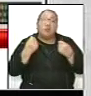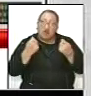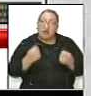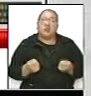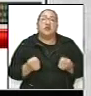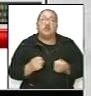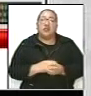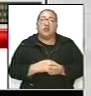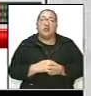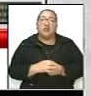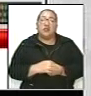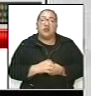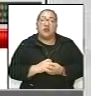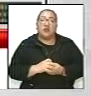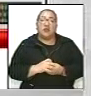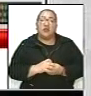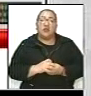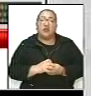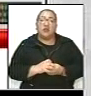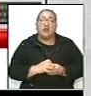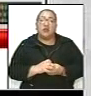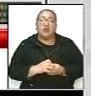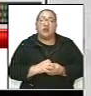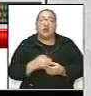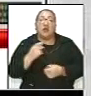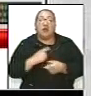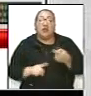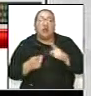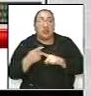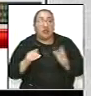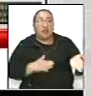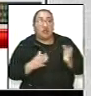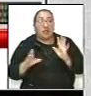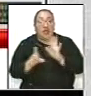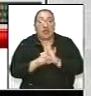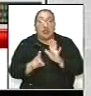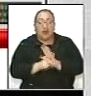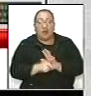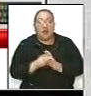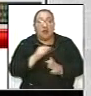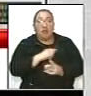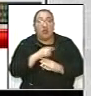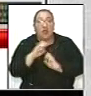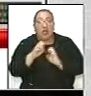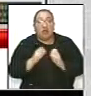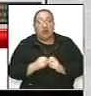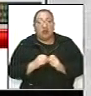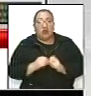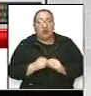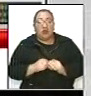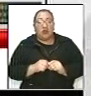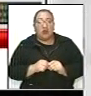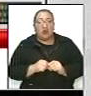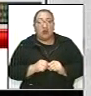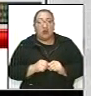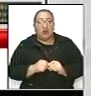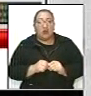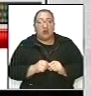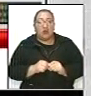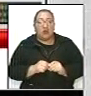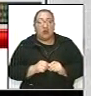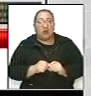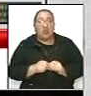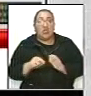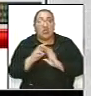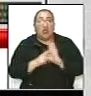insistir y seguir trabajando para que desde la parte legislativa, el Poder Ejecutivo, los gobiernos locales y